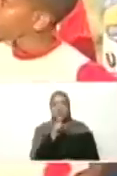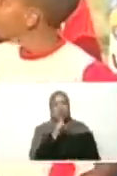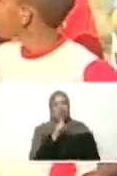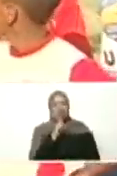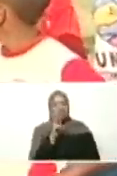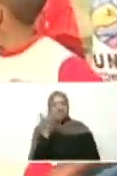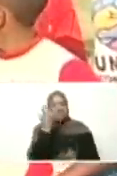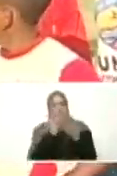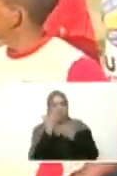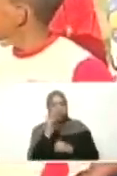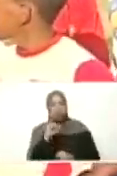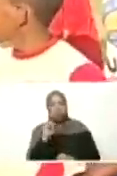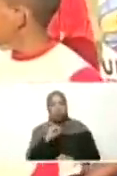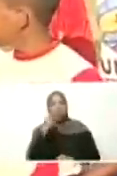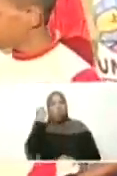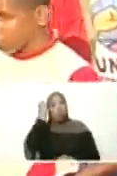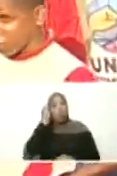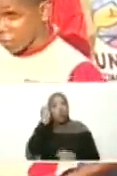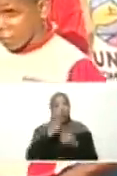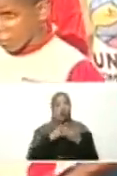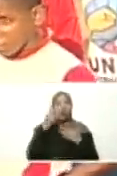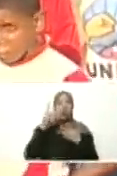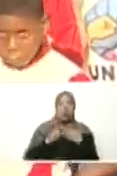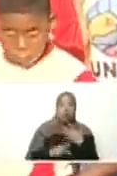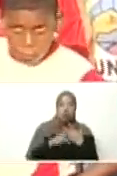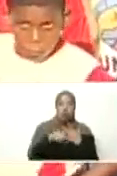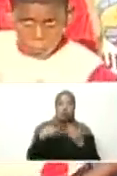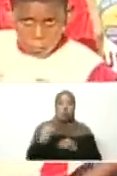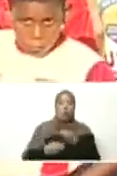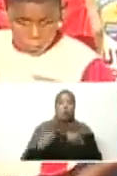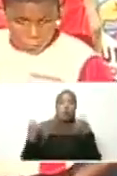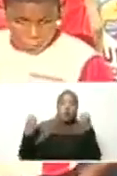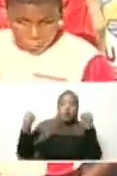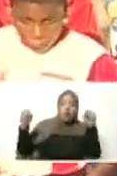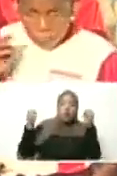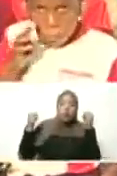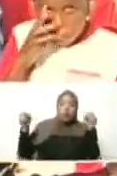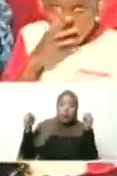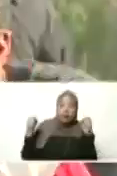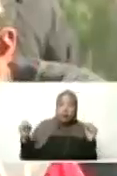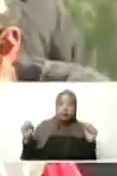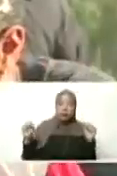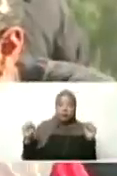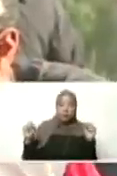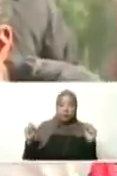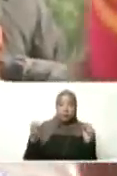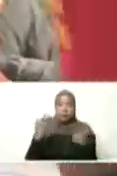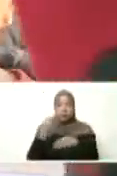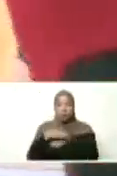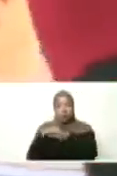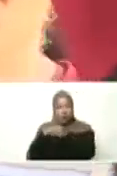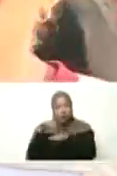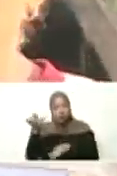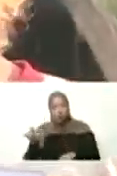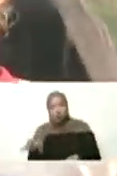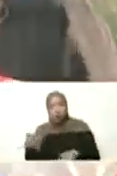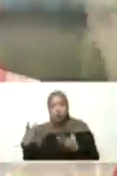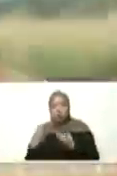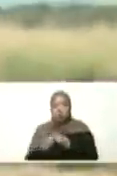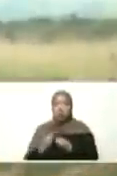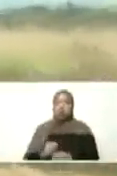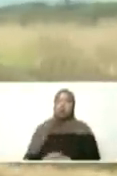es plantearse, hacerlo y hacerlo. Vamos a hacerlo, Wilma Castro Soteldo. Seguro. Conjunto.